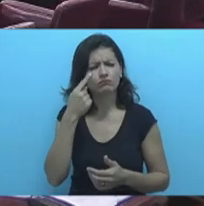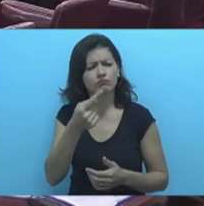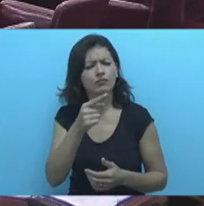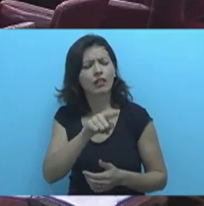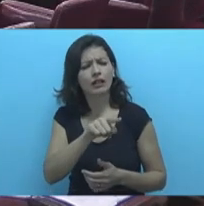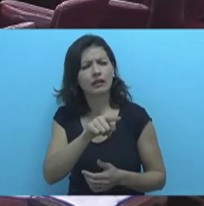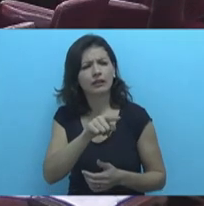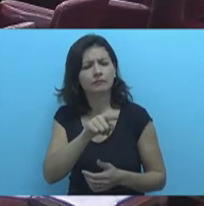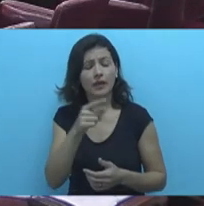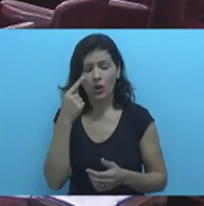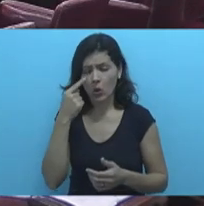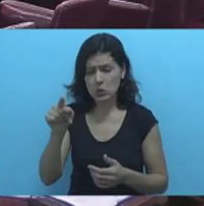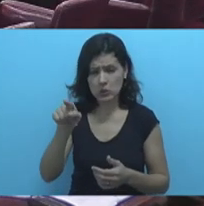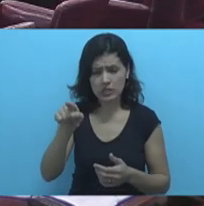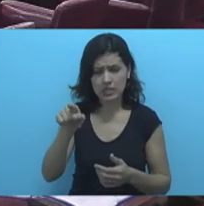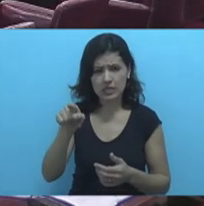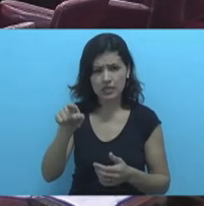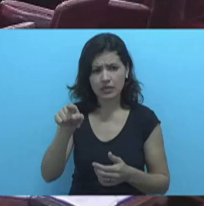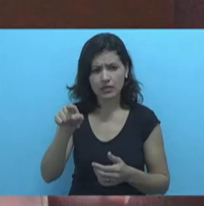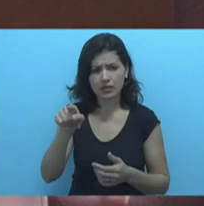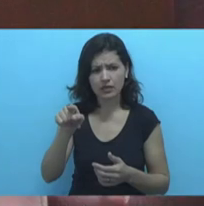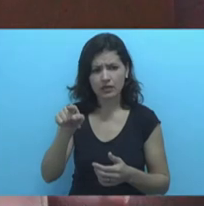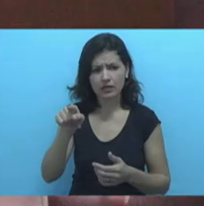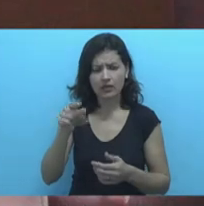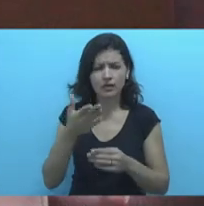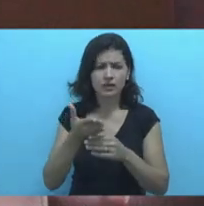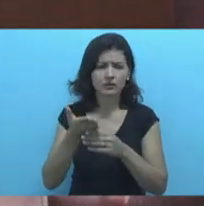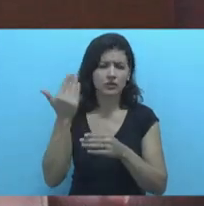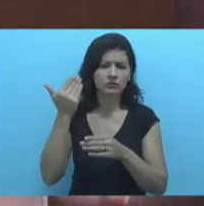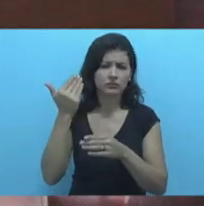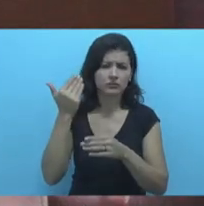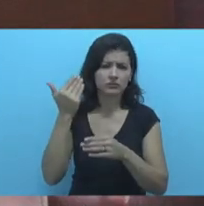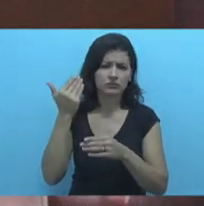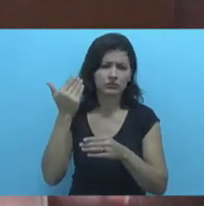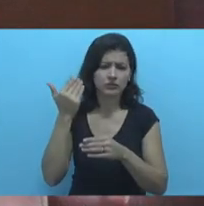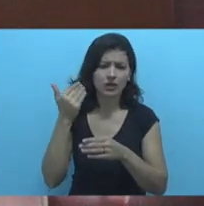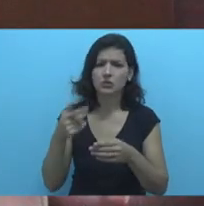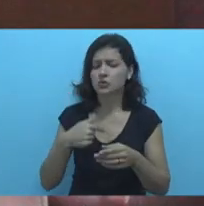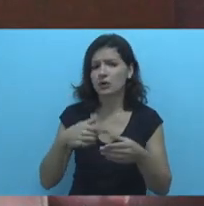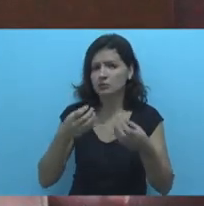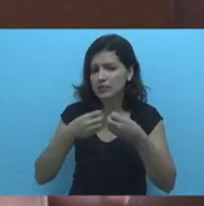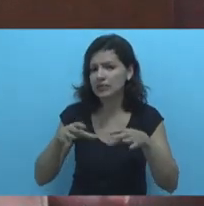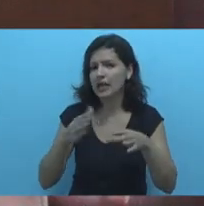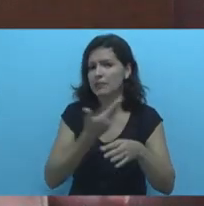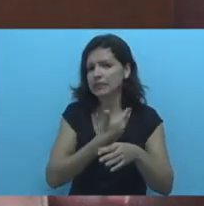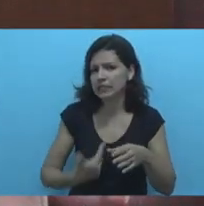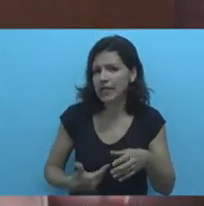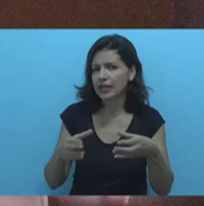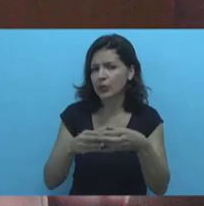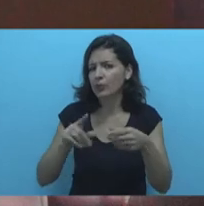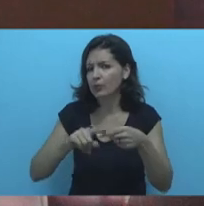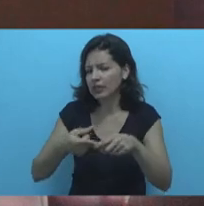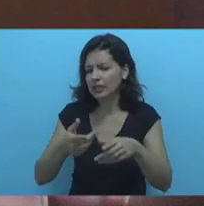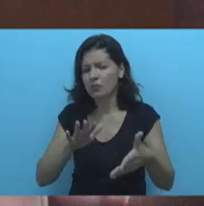alguna relación con Miguel cuando asumí la presidencia del partido, que coincidió más o menos